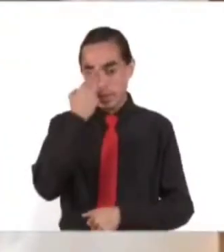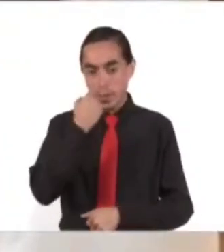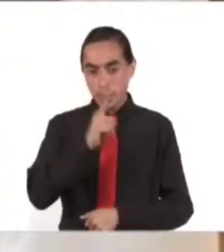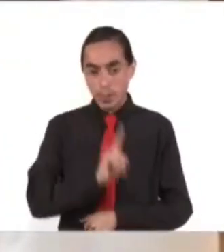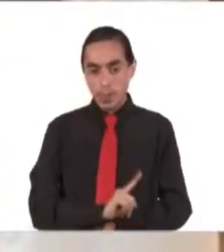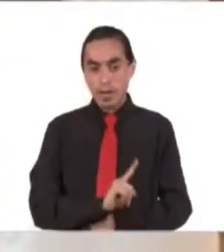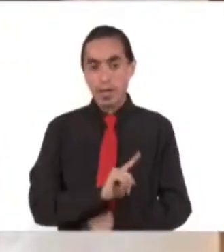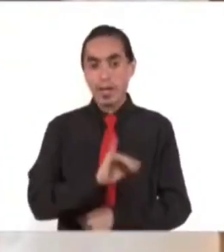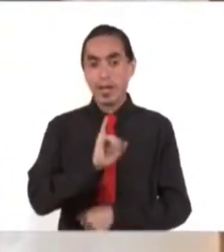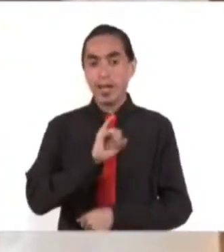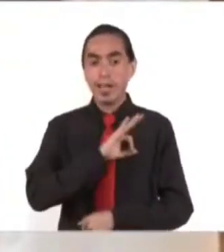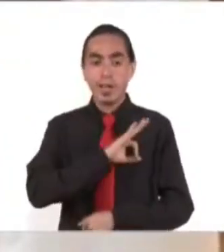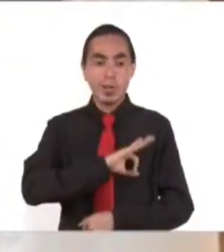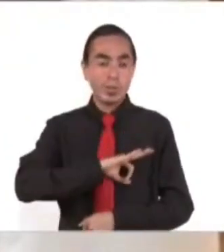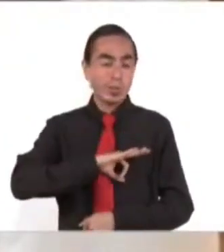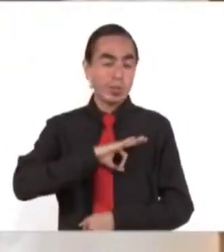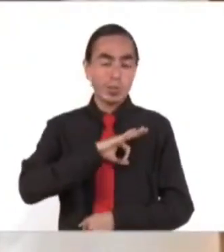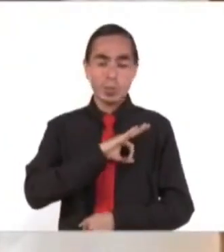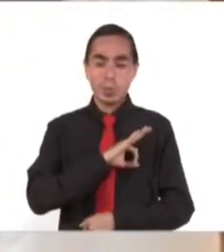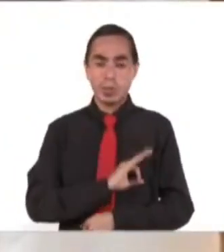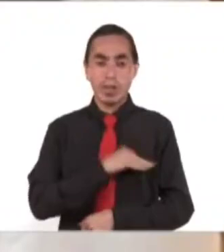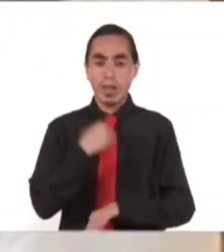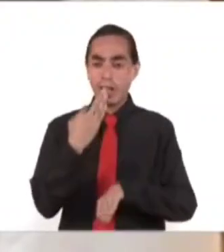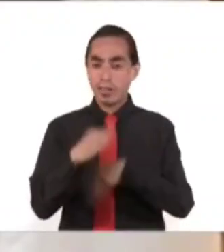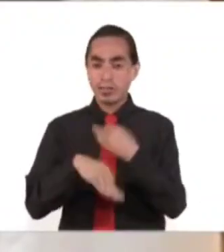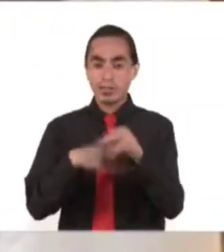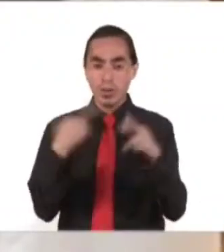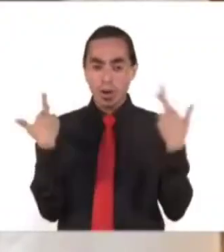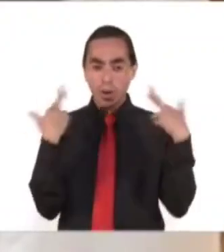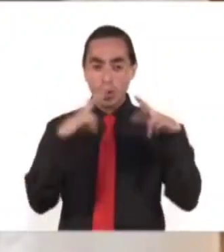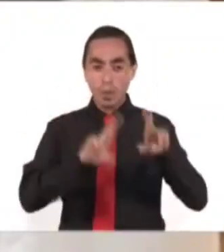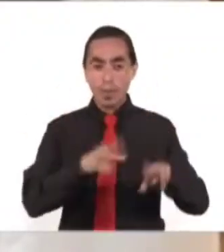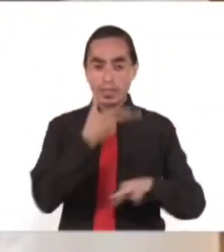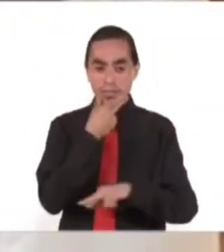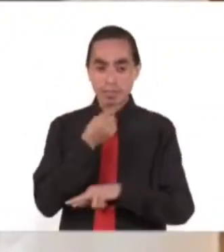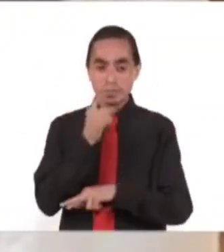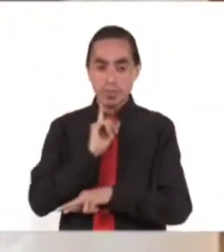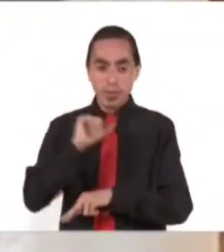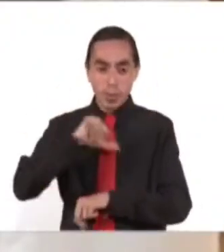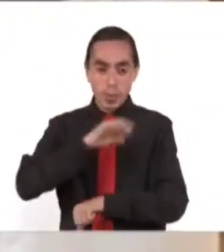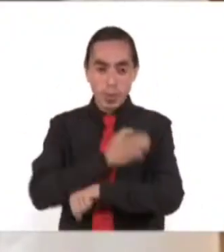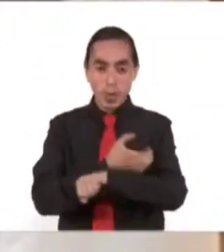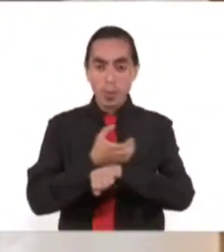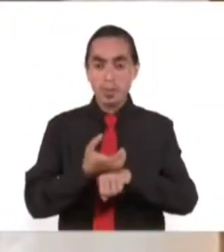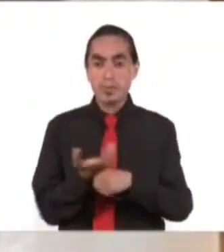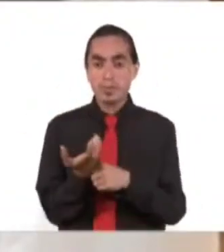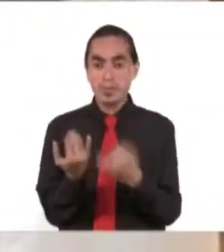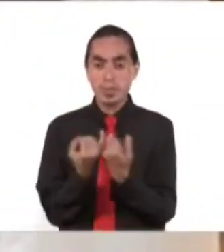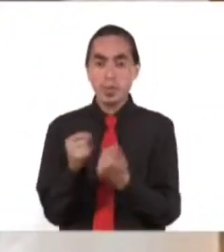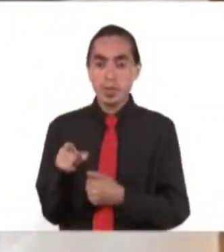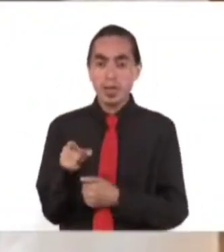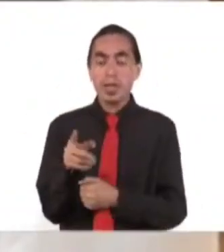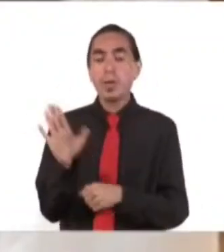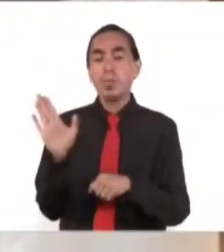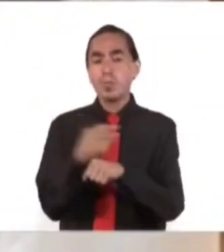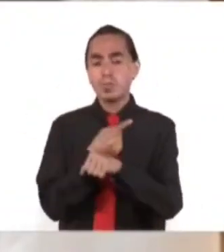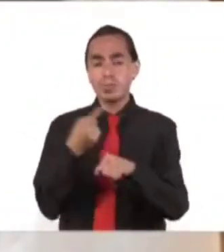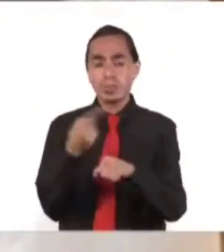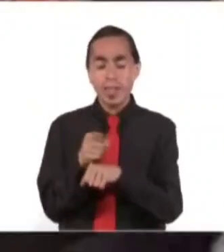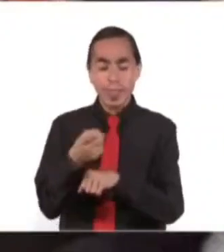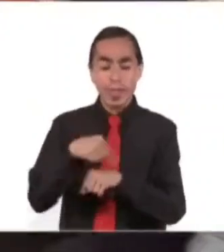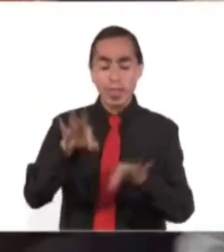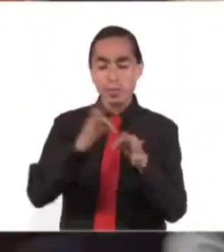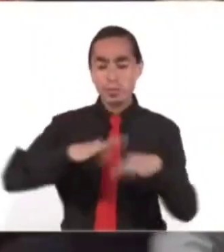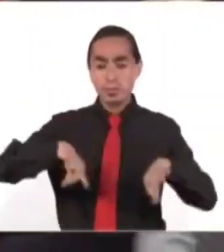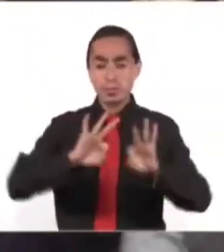calurosa felicitación a todos los maestros y maestras que nos acompañan, figuras fundamentales de la